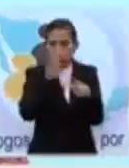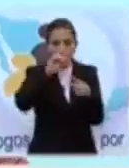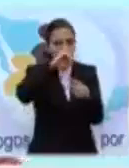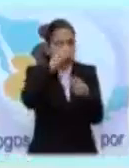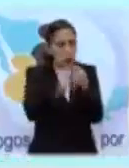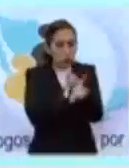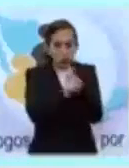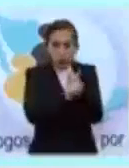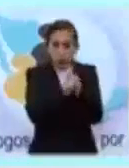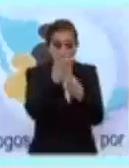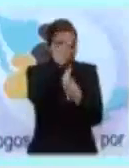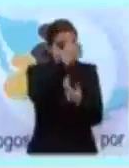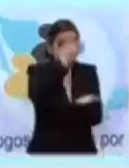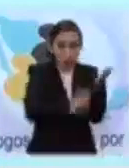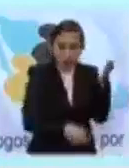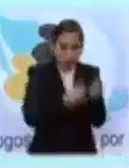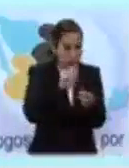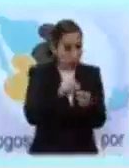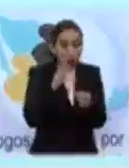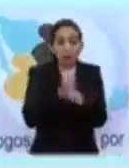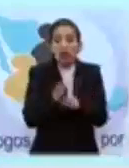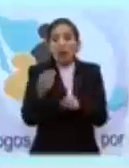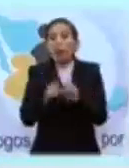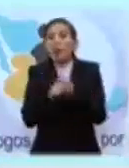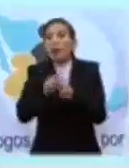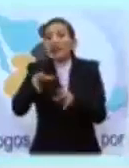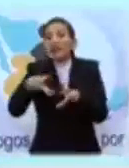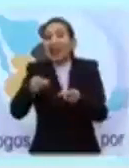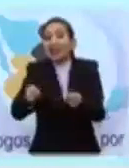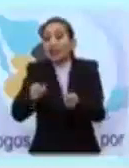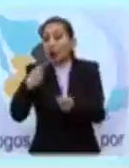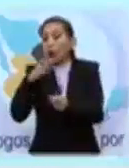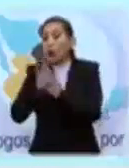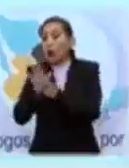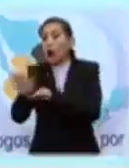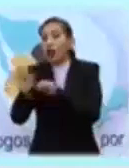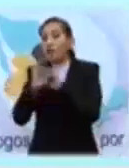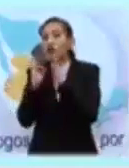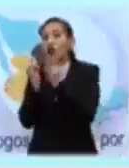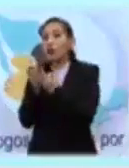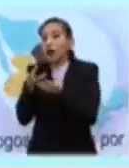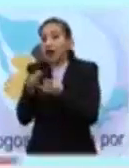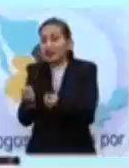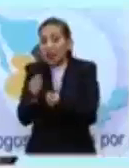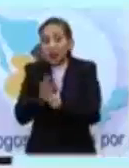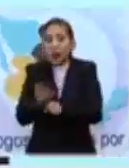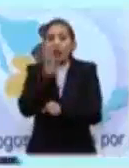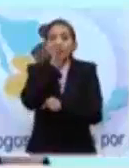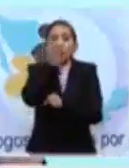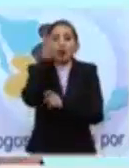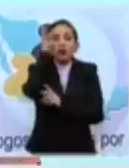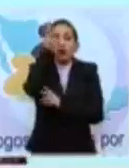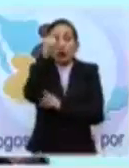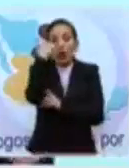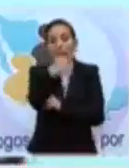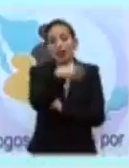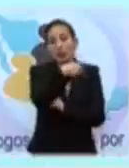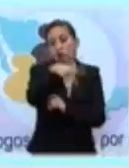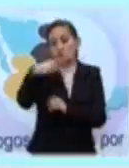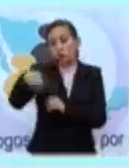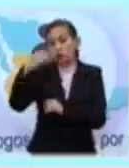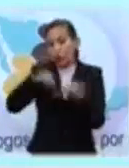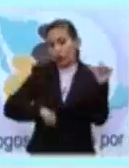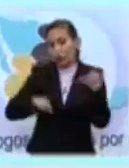de falta de recursos, el problema es en qué se gasta, bajo qué modelo se gasta y cuáles son los efectos de cada una de las